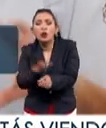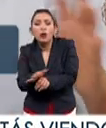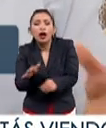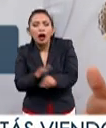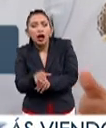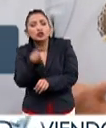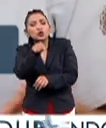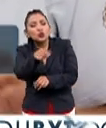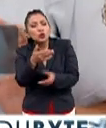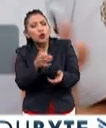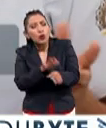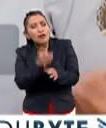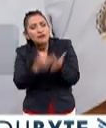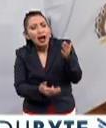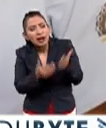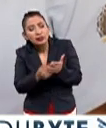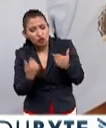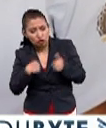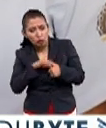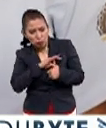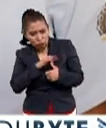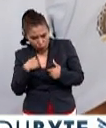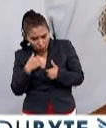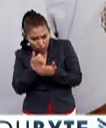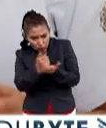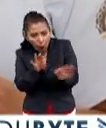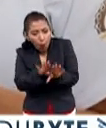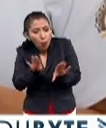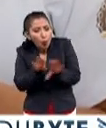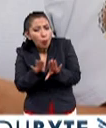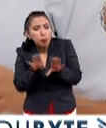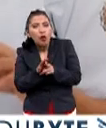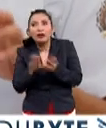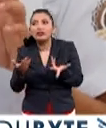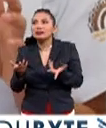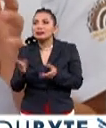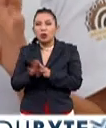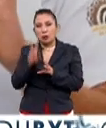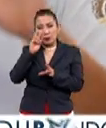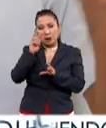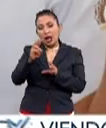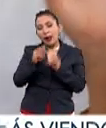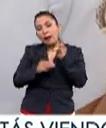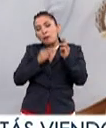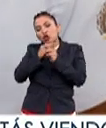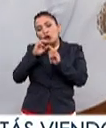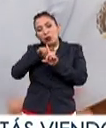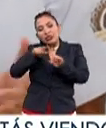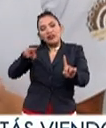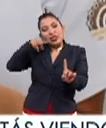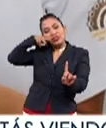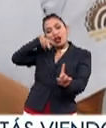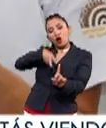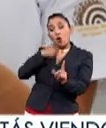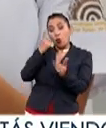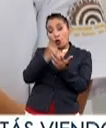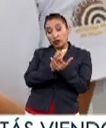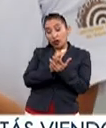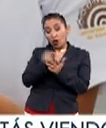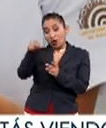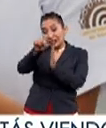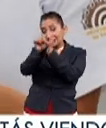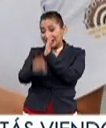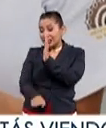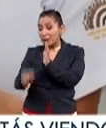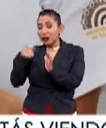necesitan, lo que requieren y cómo nosotros podemos apoyarles. Es como ver al mundo desde otra perspectiva, no solamente de un